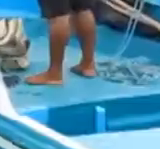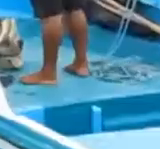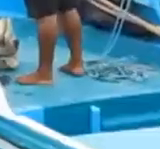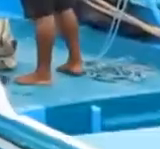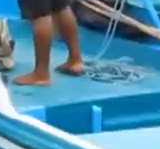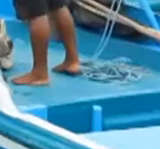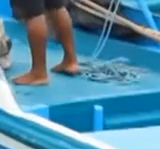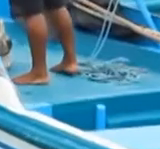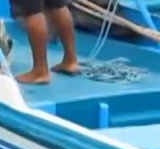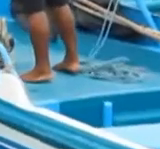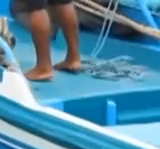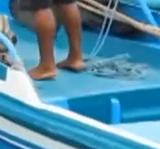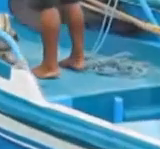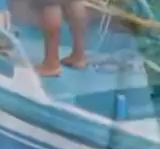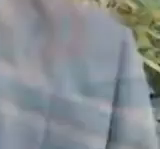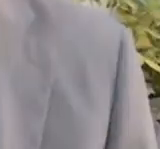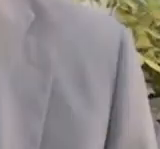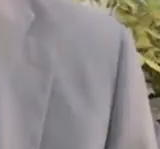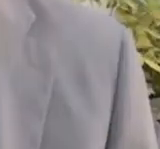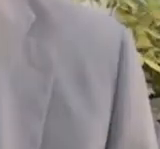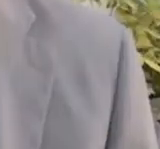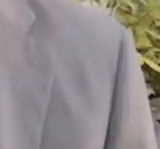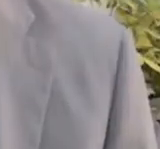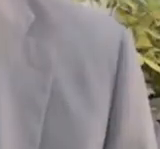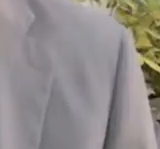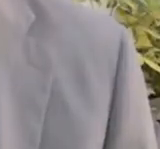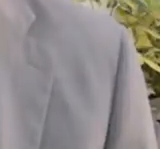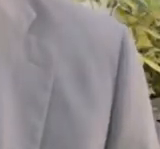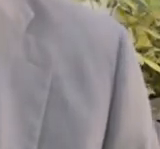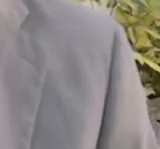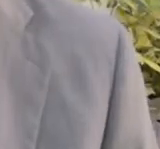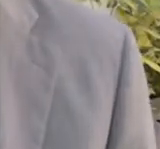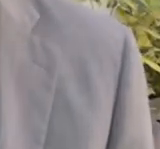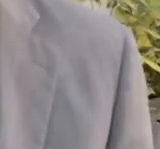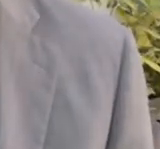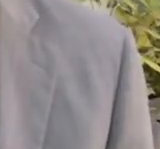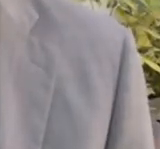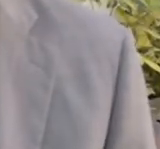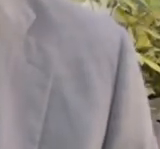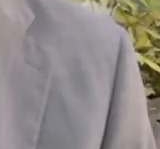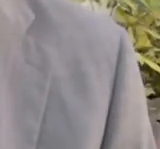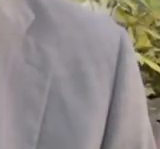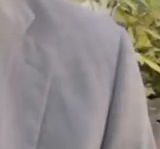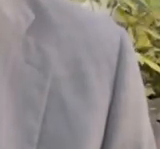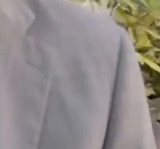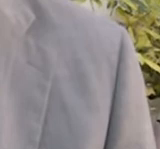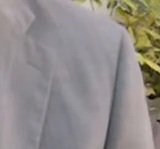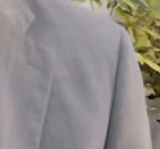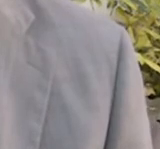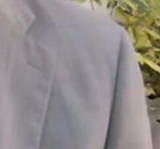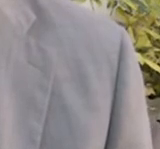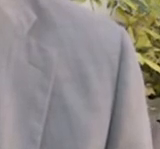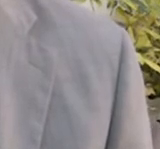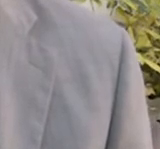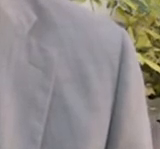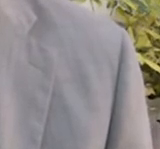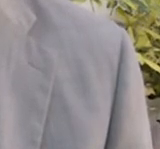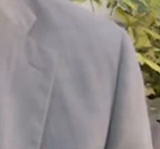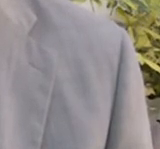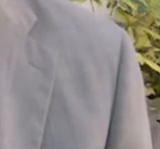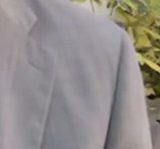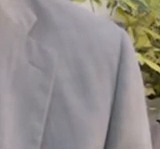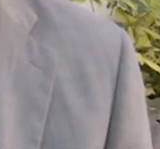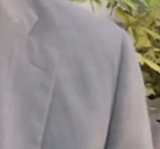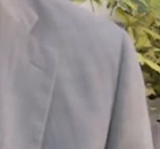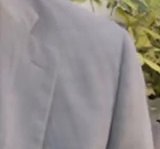importante aumento en las plazas de empleo. Usted consume si tiene ingreso disponible, y el ingreso disponible se va a generar a través de fuentes de trabajo, a través